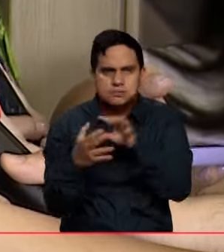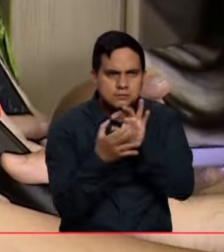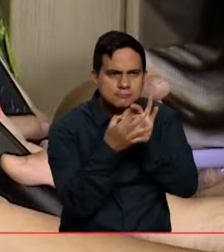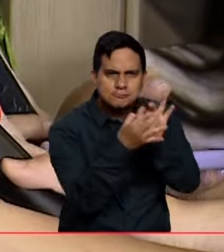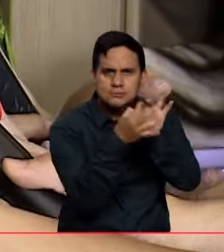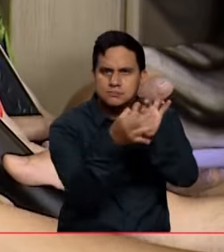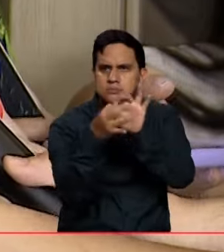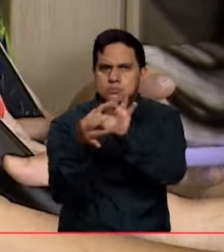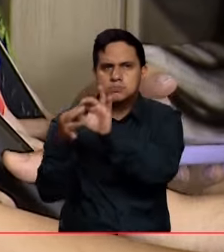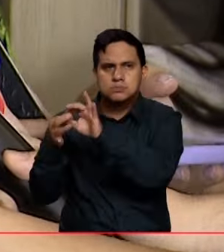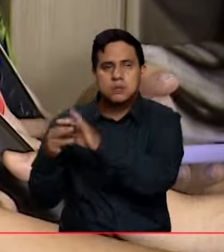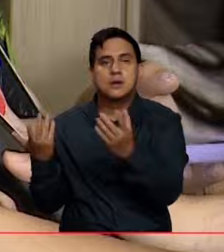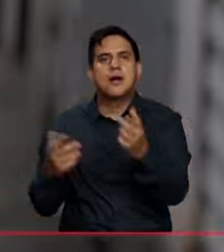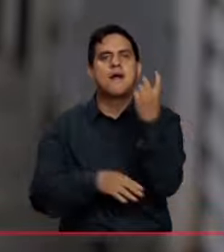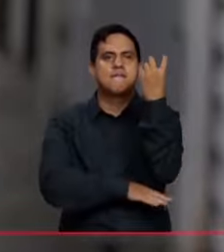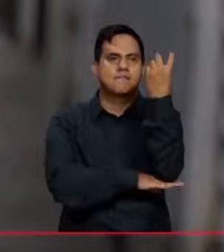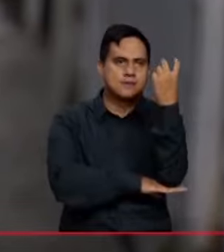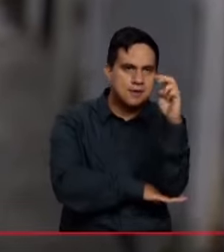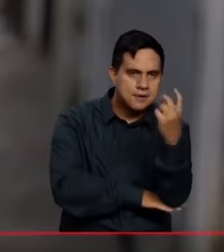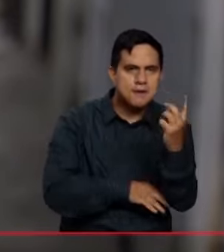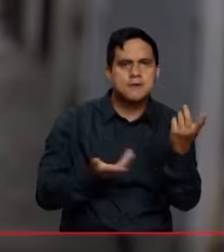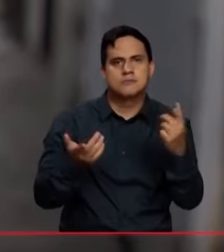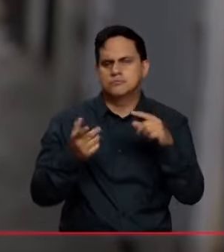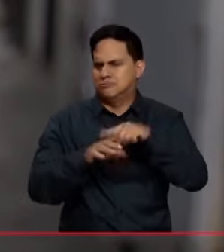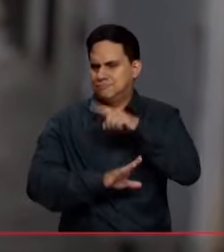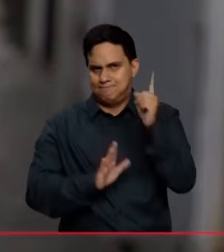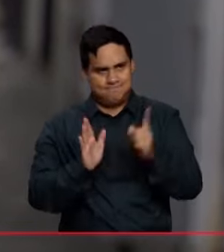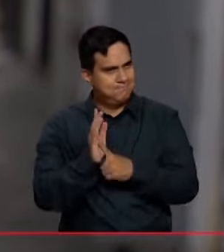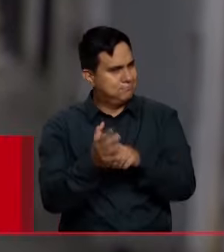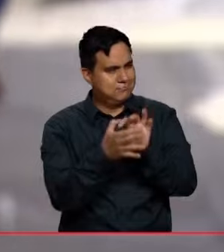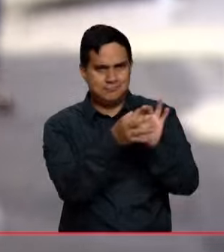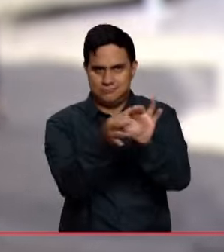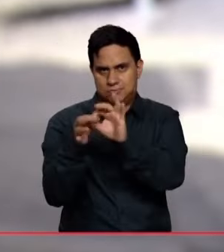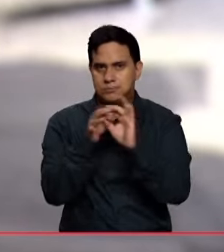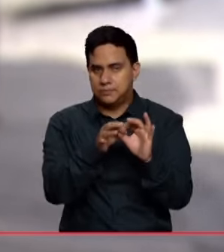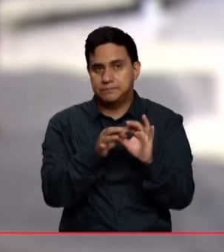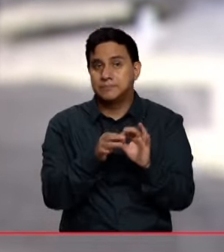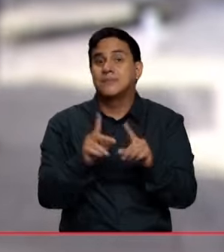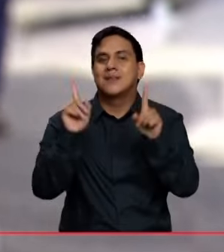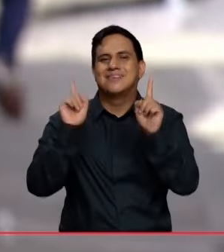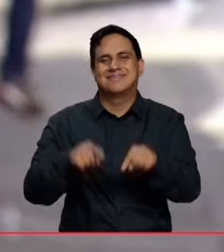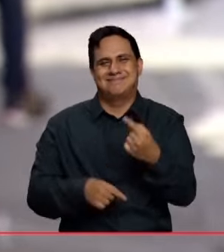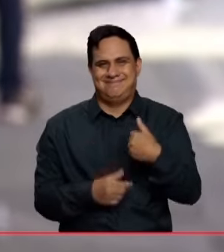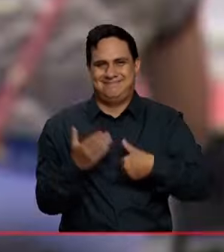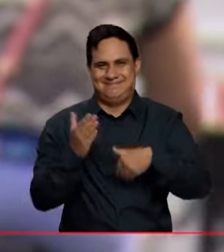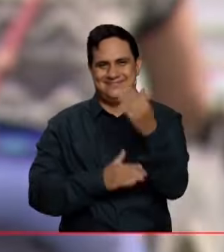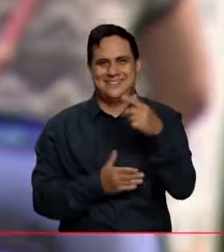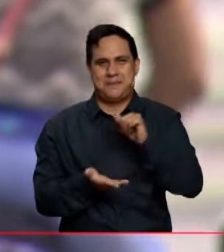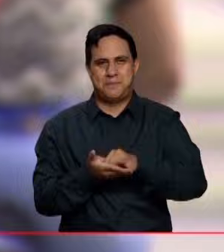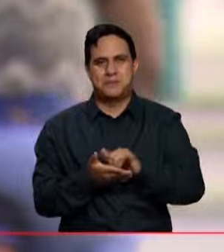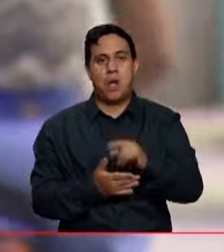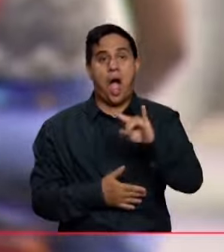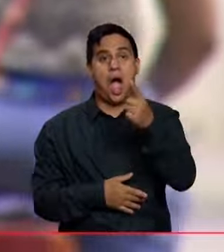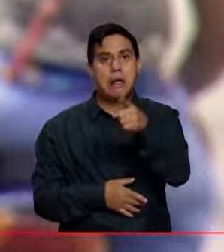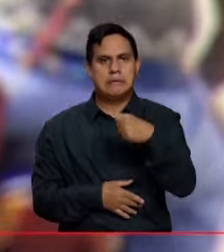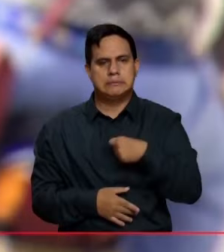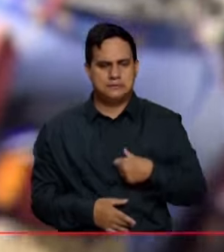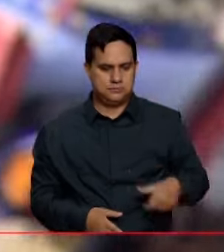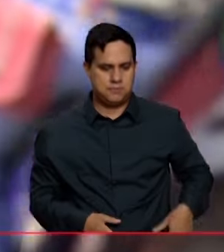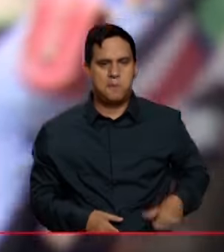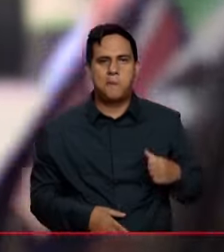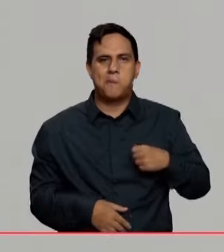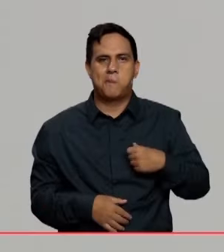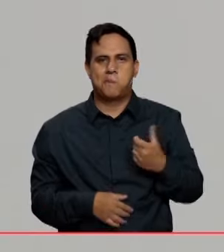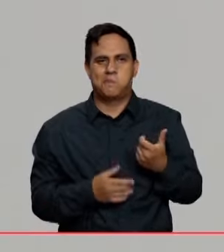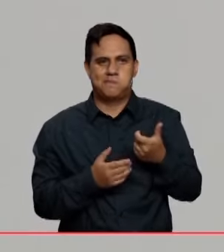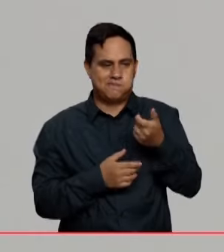del observatorio de género. La policía trabaja en un botón de pánico que pueda ser activado por las víctimas para encontrar reacción oportuna de las